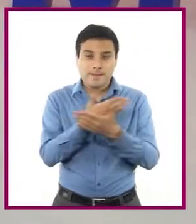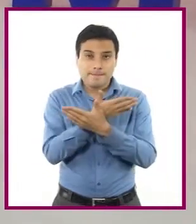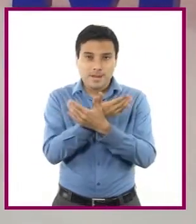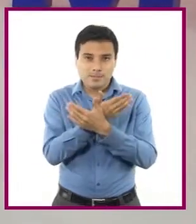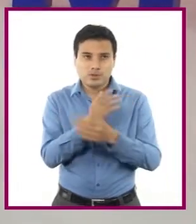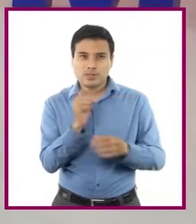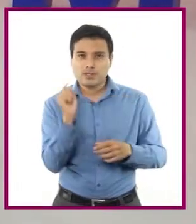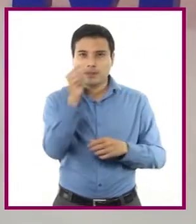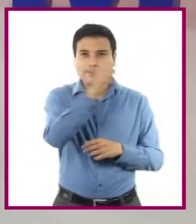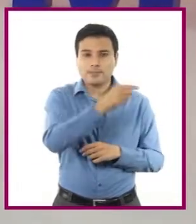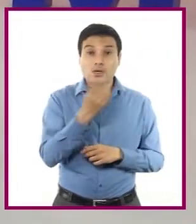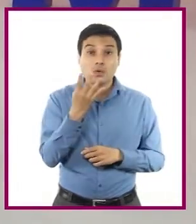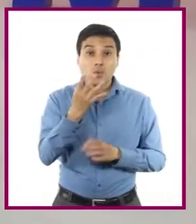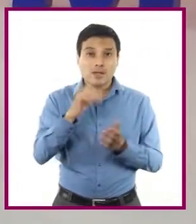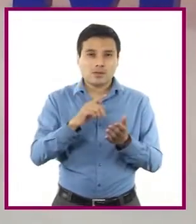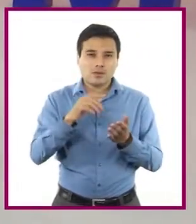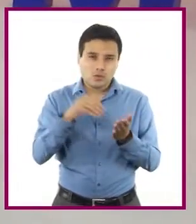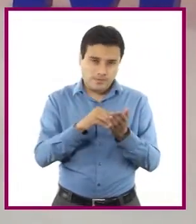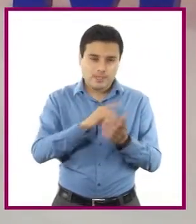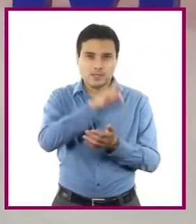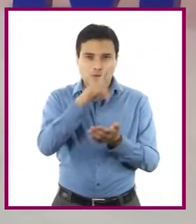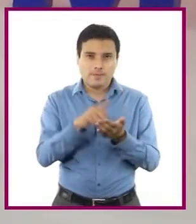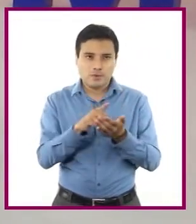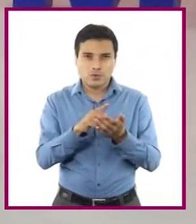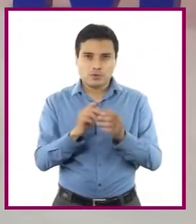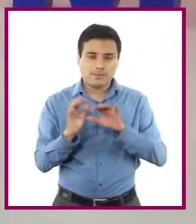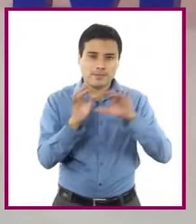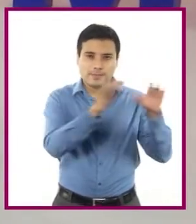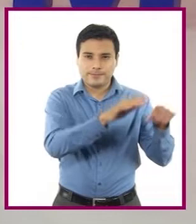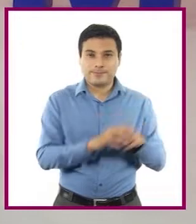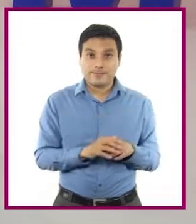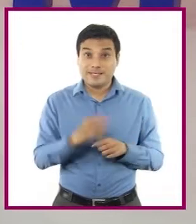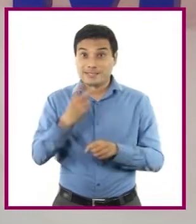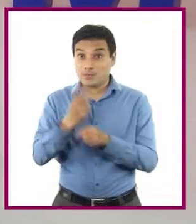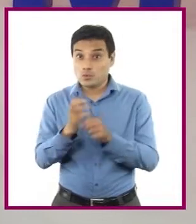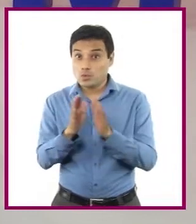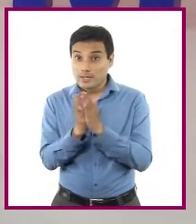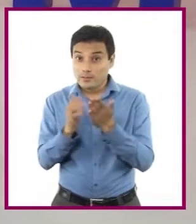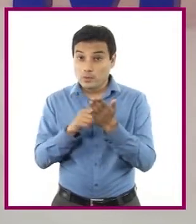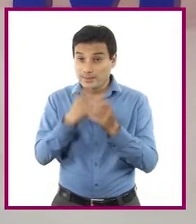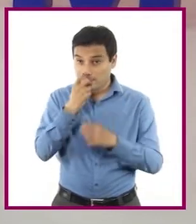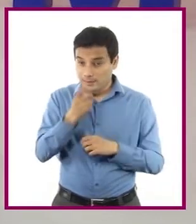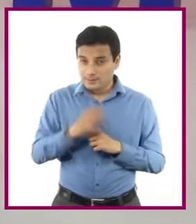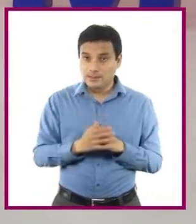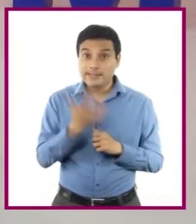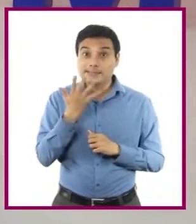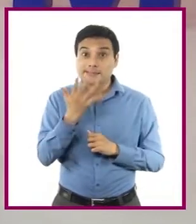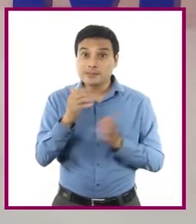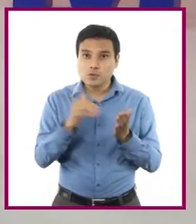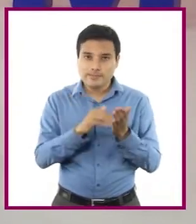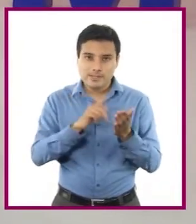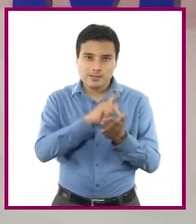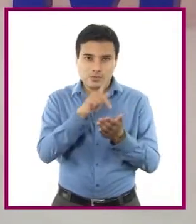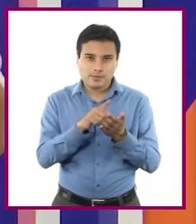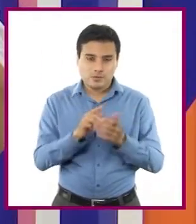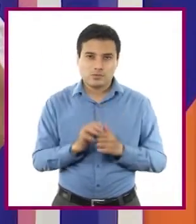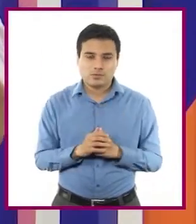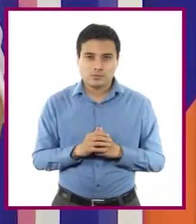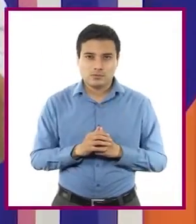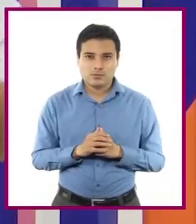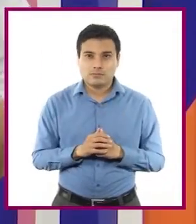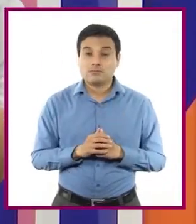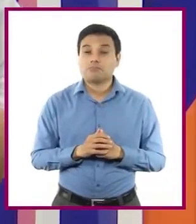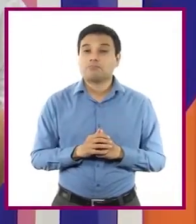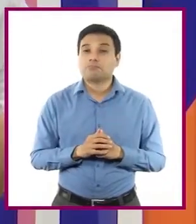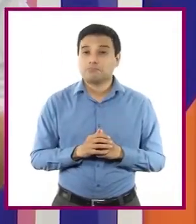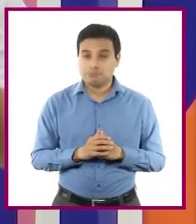un recorrido de 4.000 kilómetros. En este segundo texto, dice que son cercanos a los 5.000.